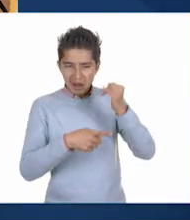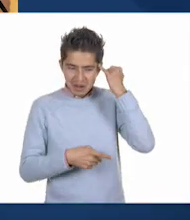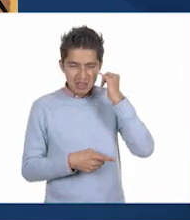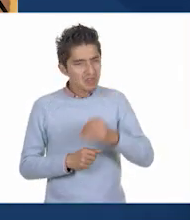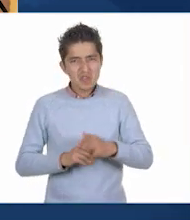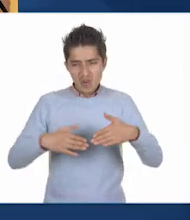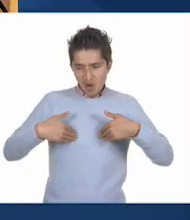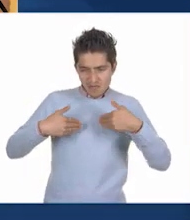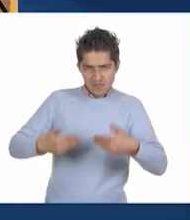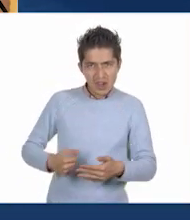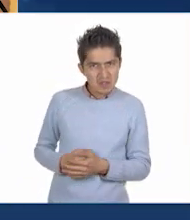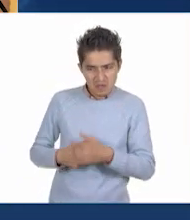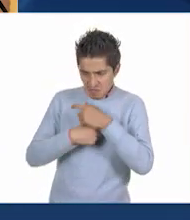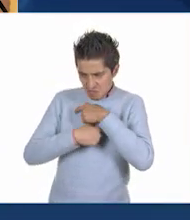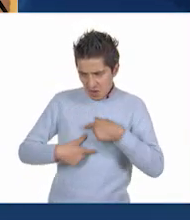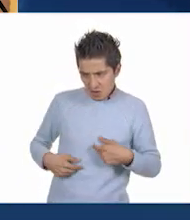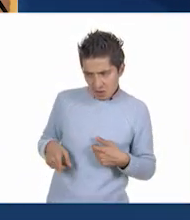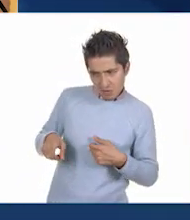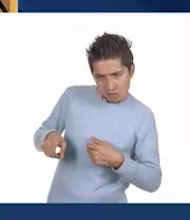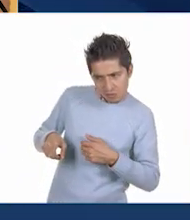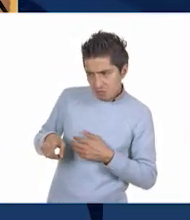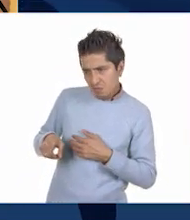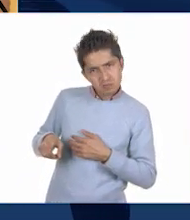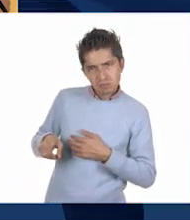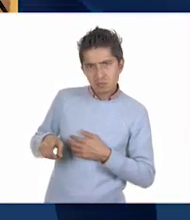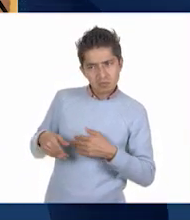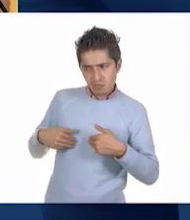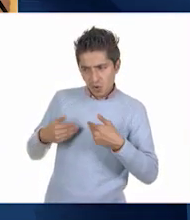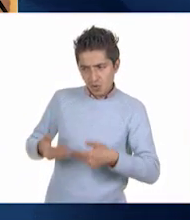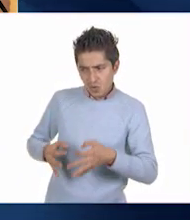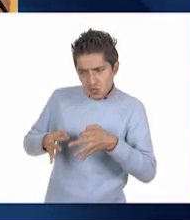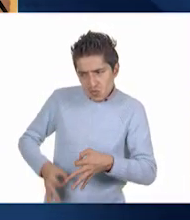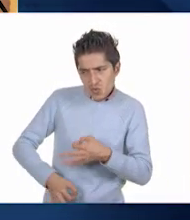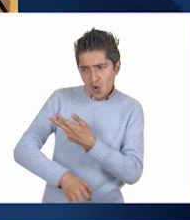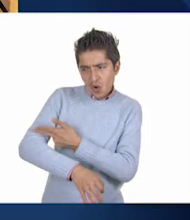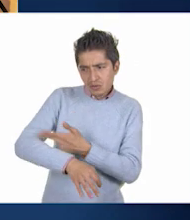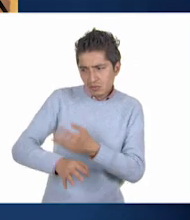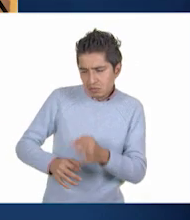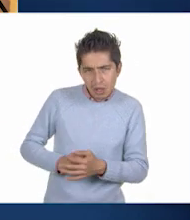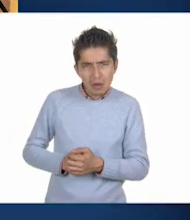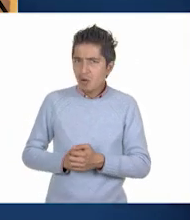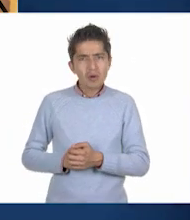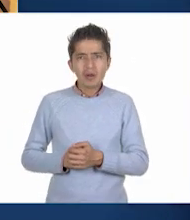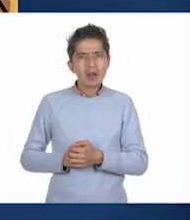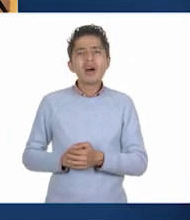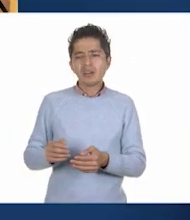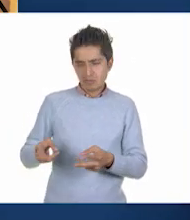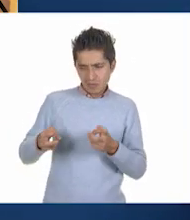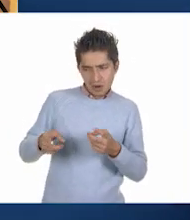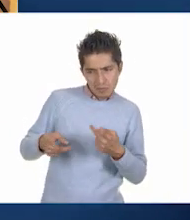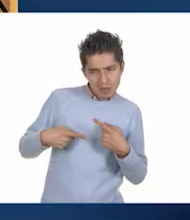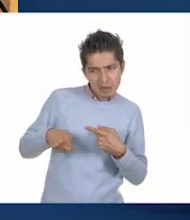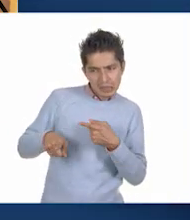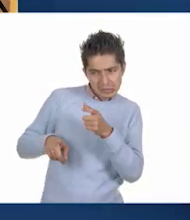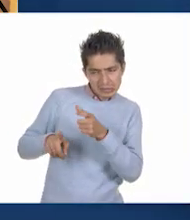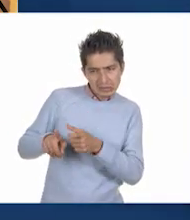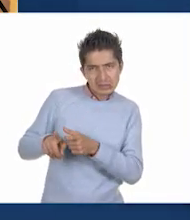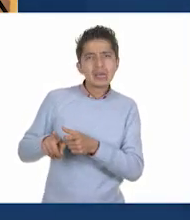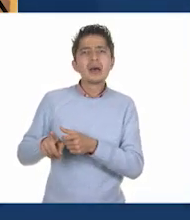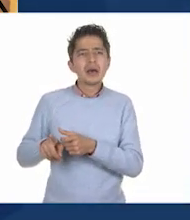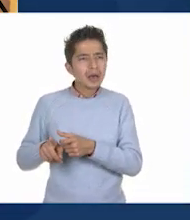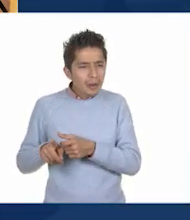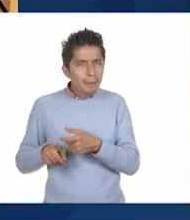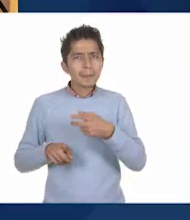la persona de Villa porque no es persona decente, porque es un bandido. Así haya tenido